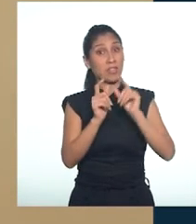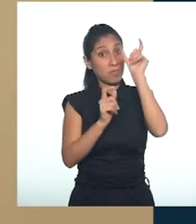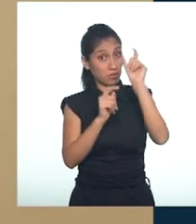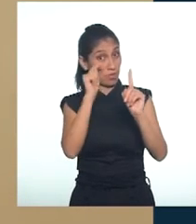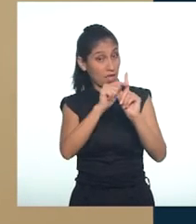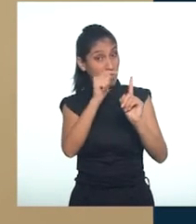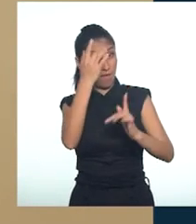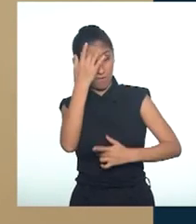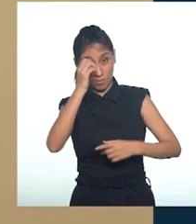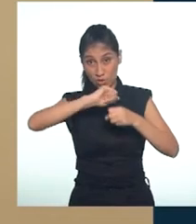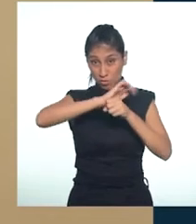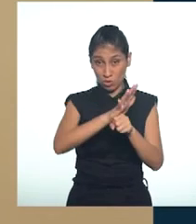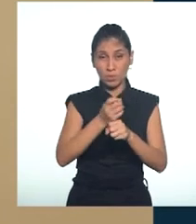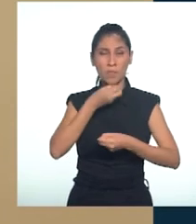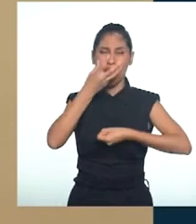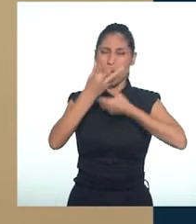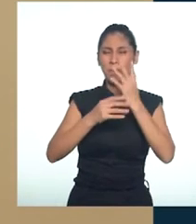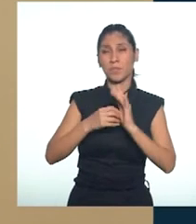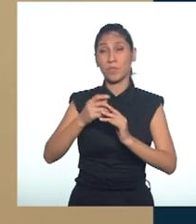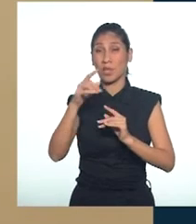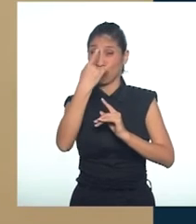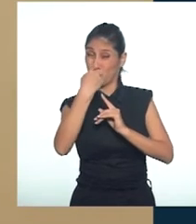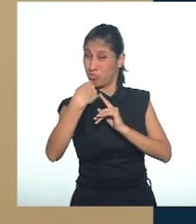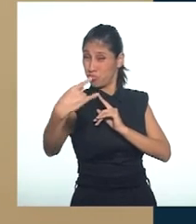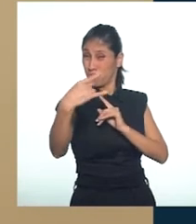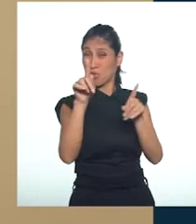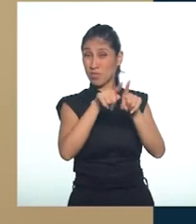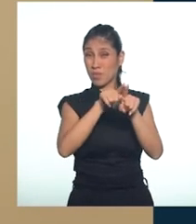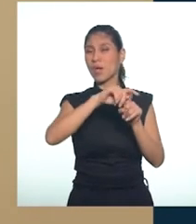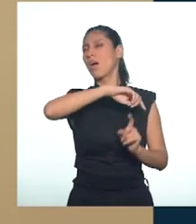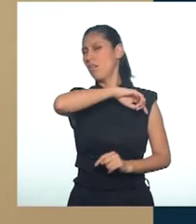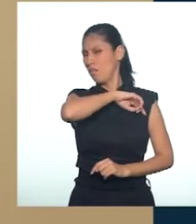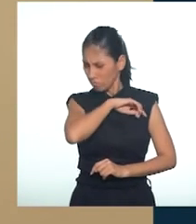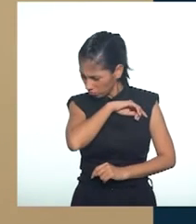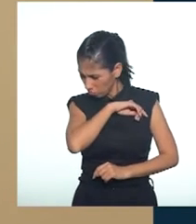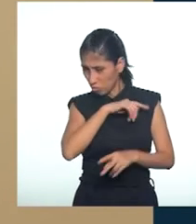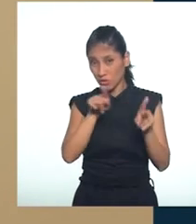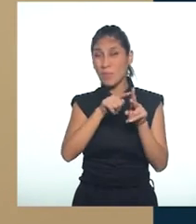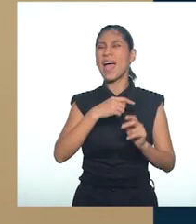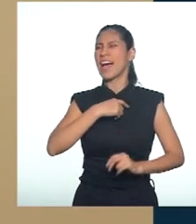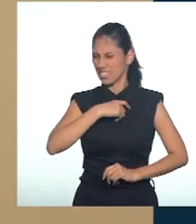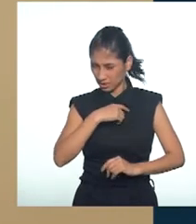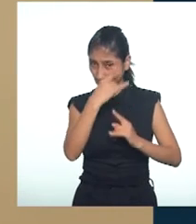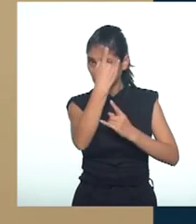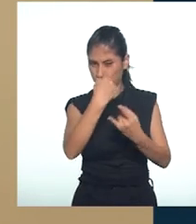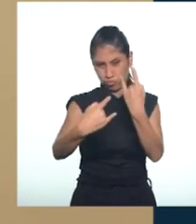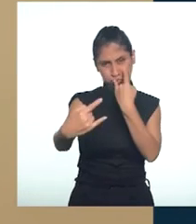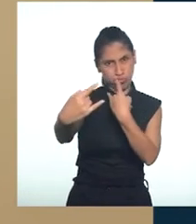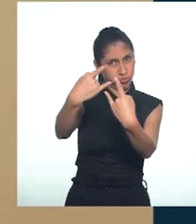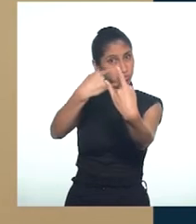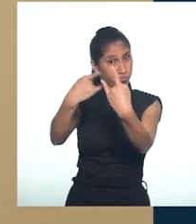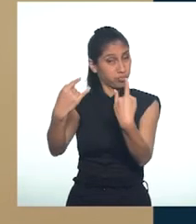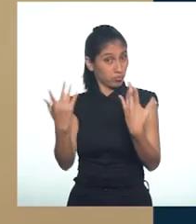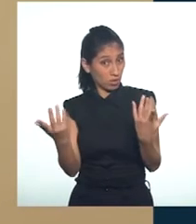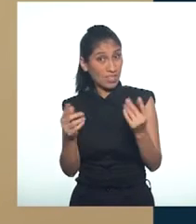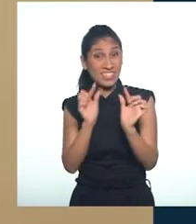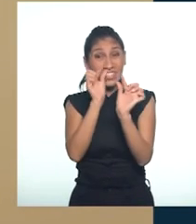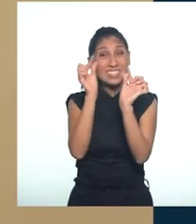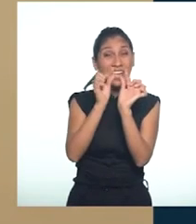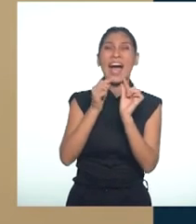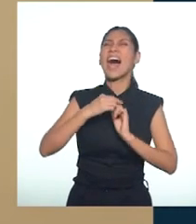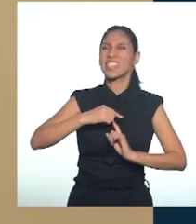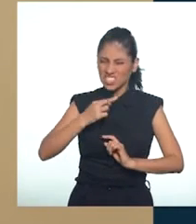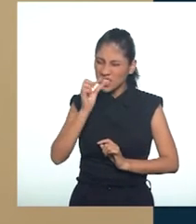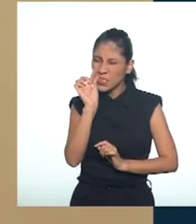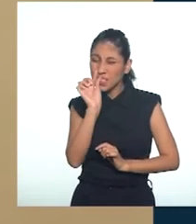una persona enferma al hablar, toser o estornudar. Las gotitas pueden ser inhaladas o